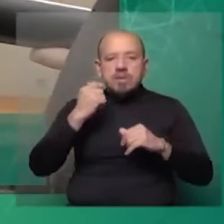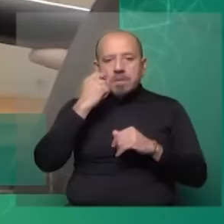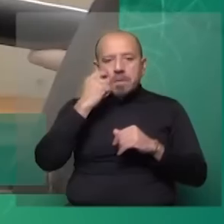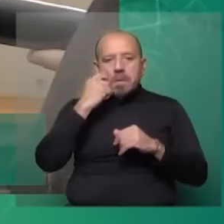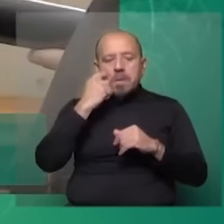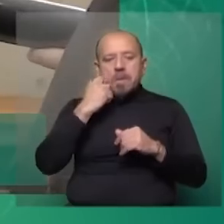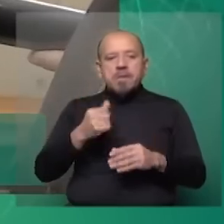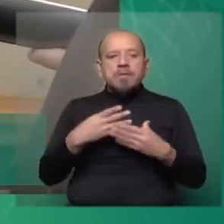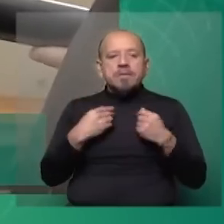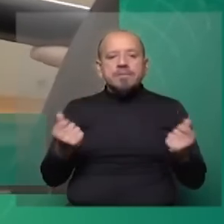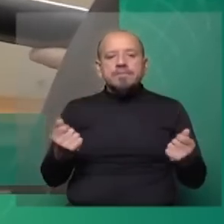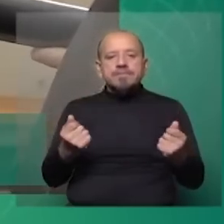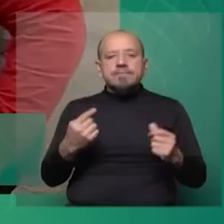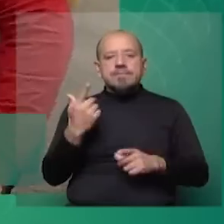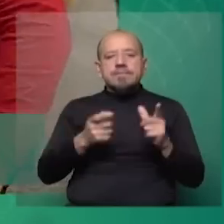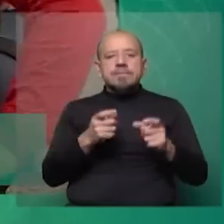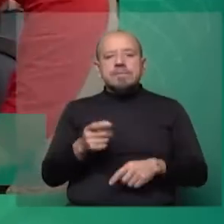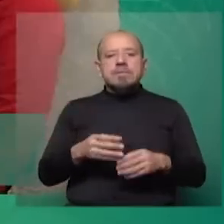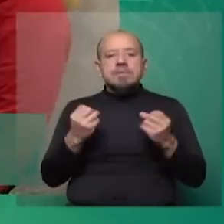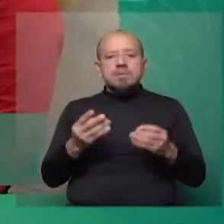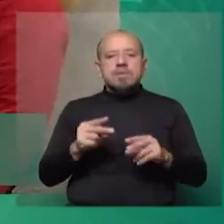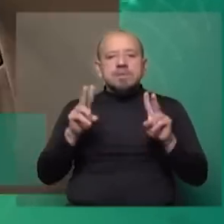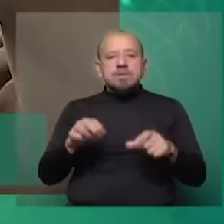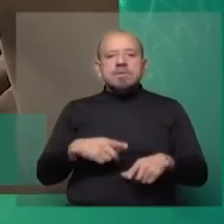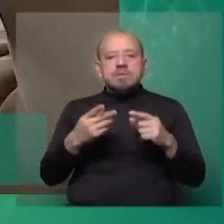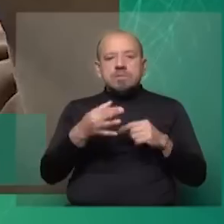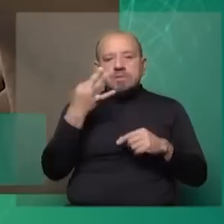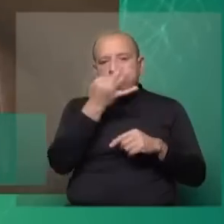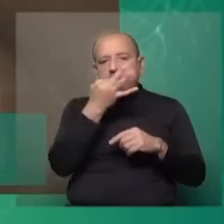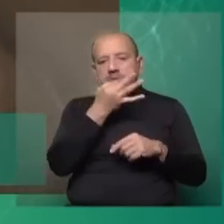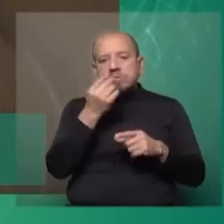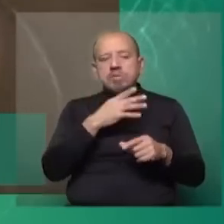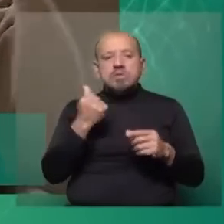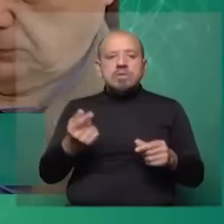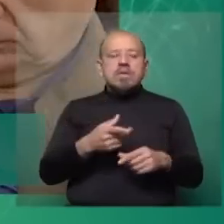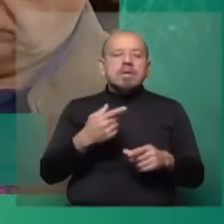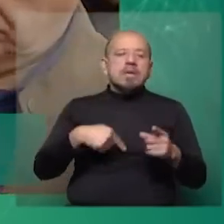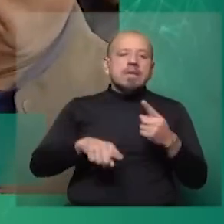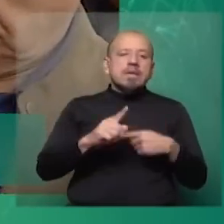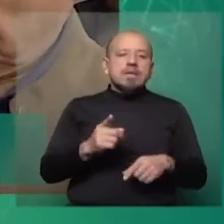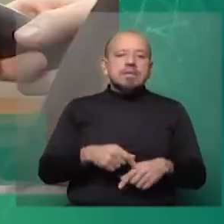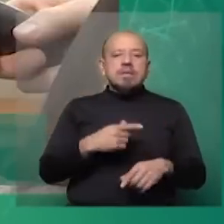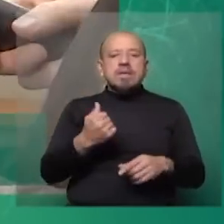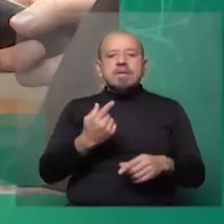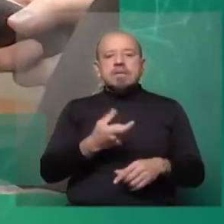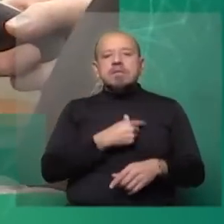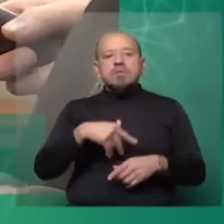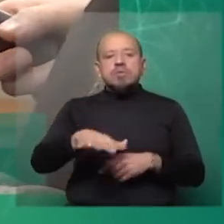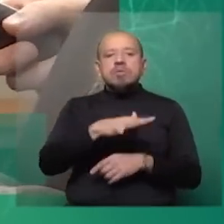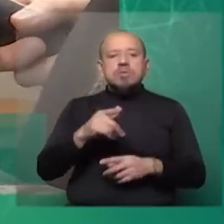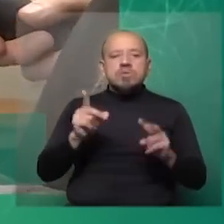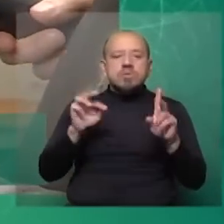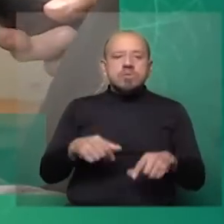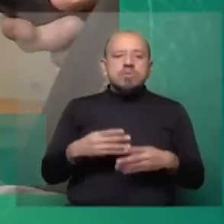sensibilizar el conjunto de la población porque el tema de la adición atraviesa el conjunto de la sociedad y está claro que un tema que es tan